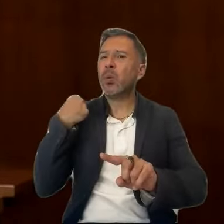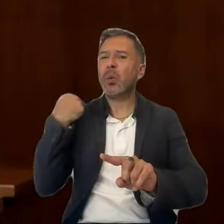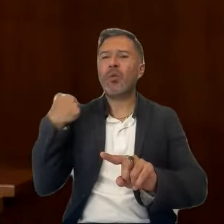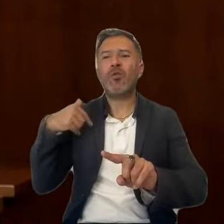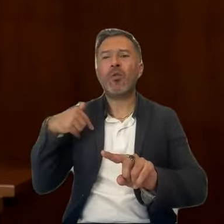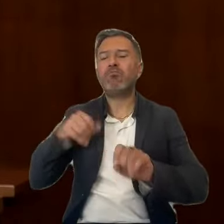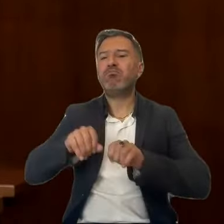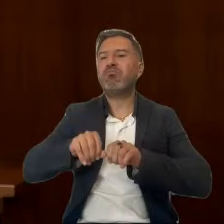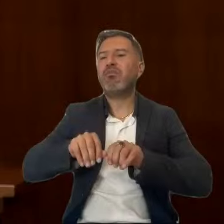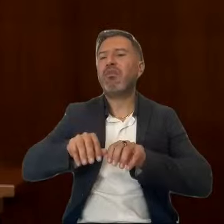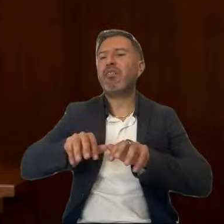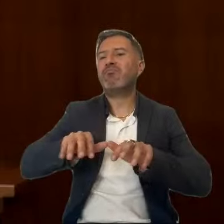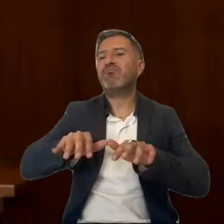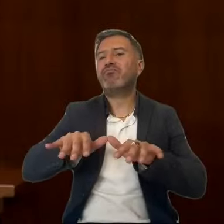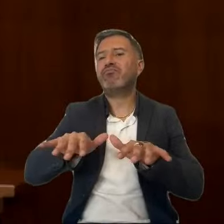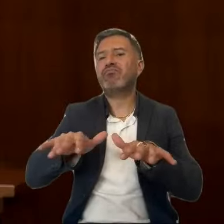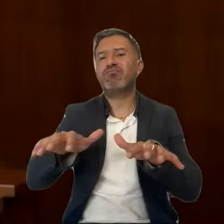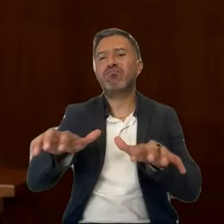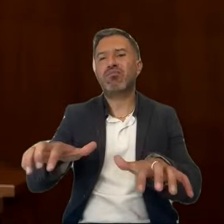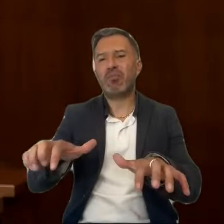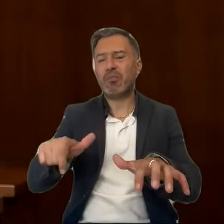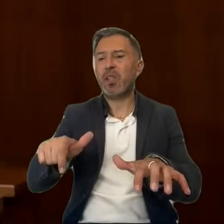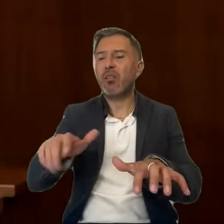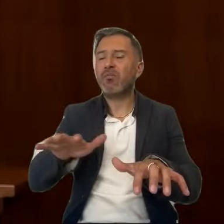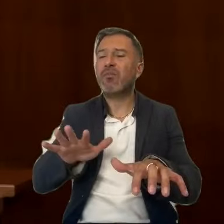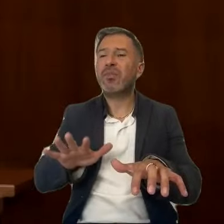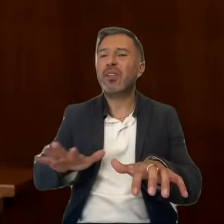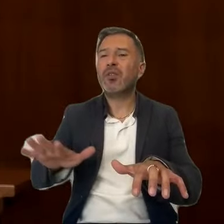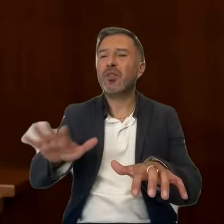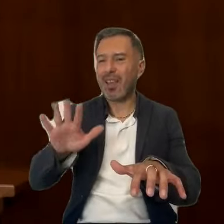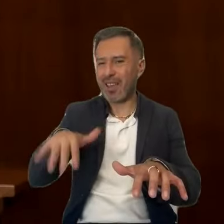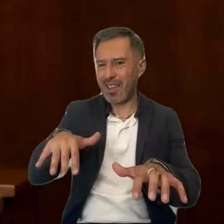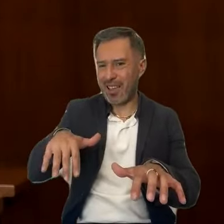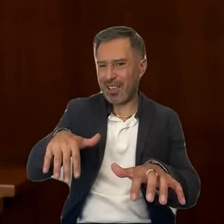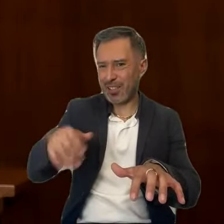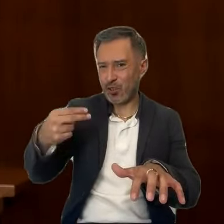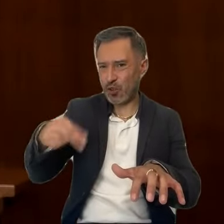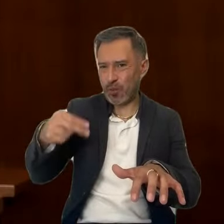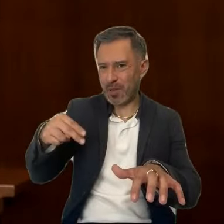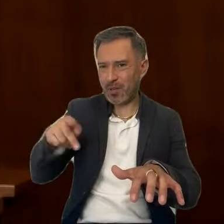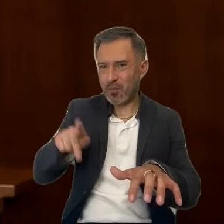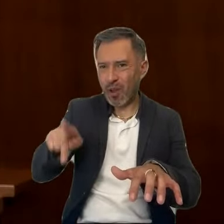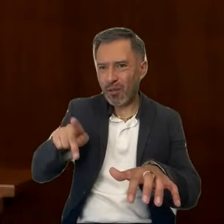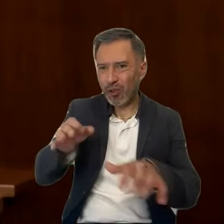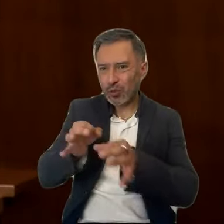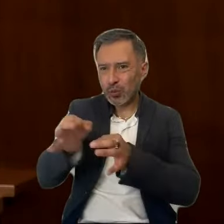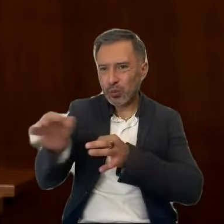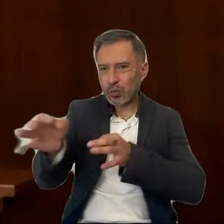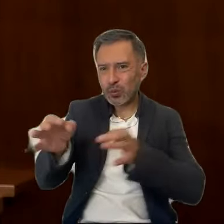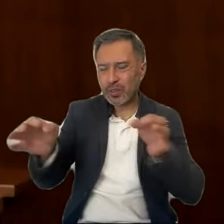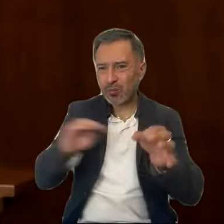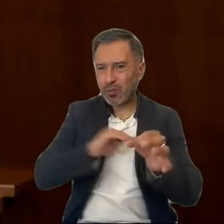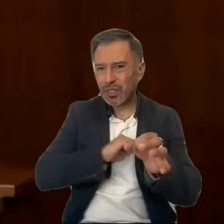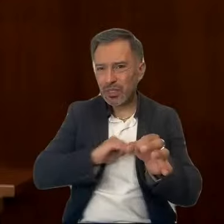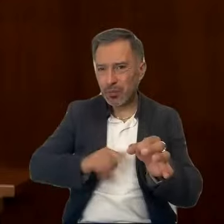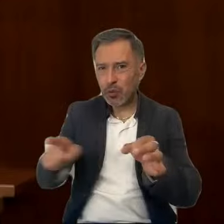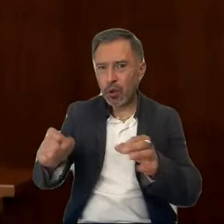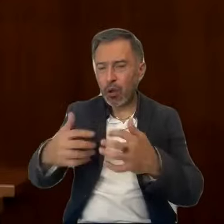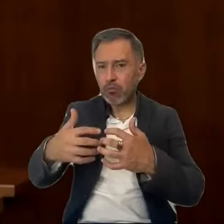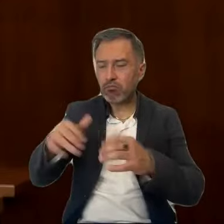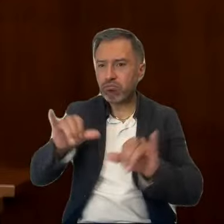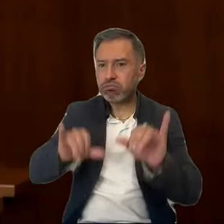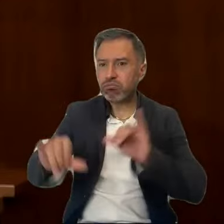de desarrollo en la región antes mencionada y en diversos municipios, por lo cual